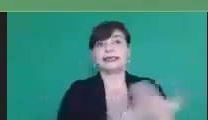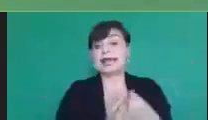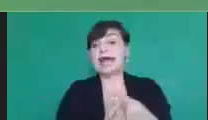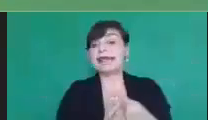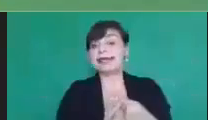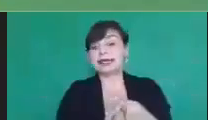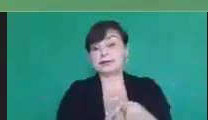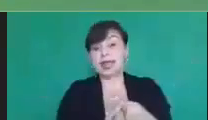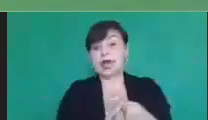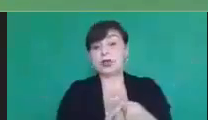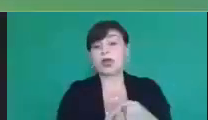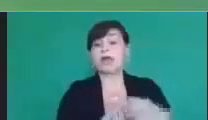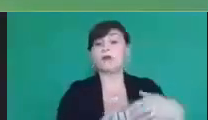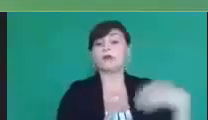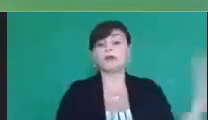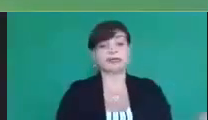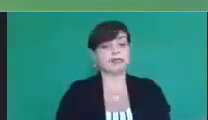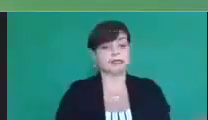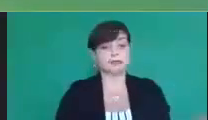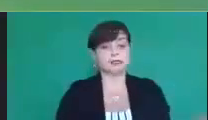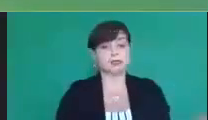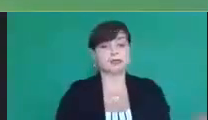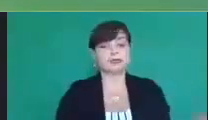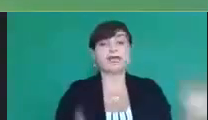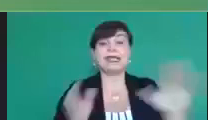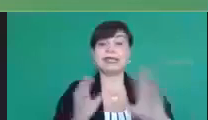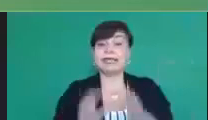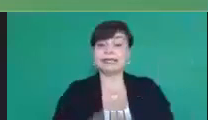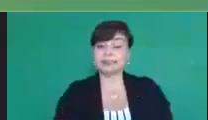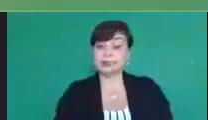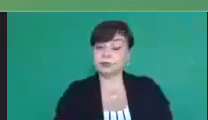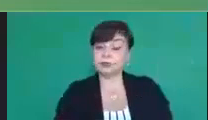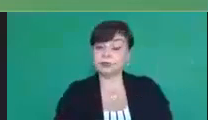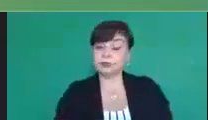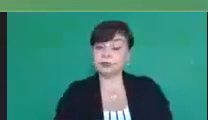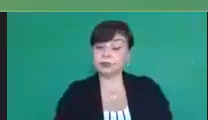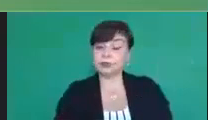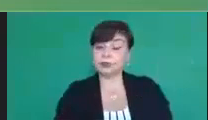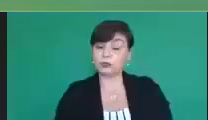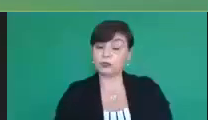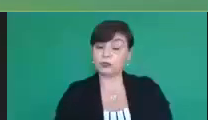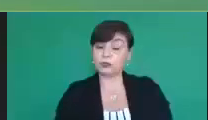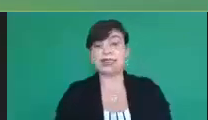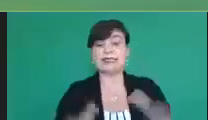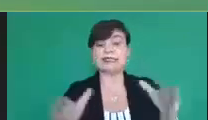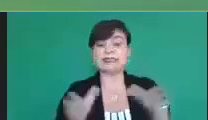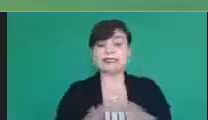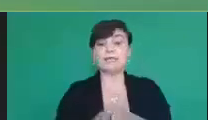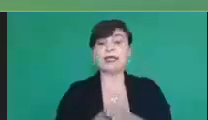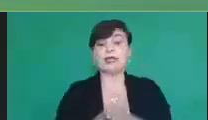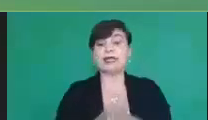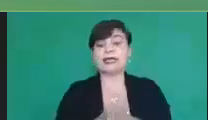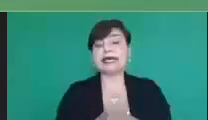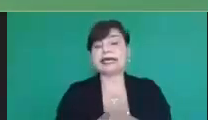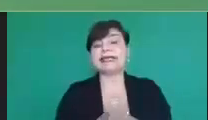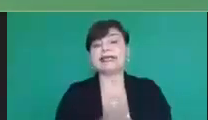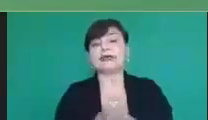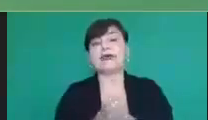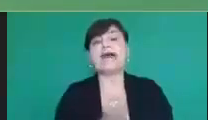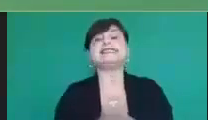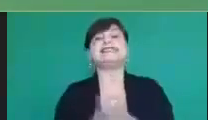sacar del mercado el producto que se despachó. Y en nuestro caso, nuestra realidad es que siempre el lote queda